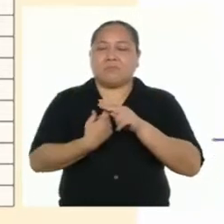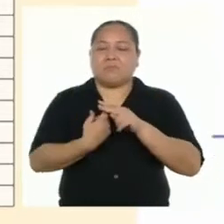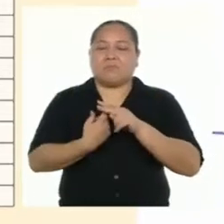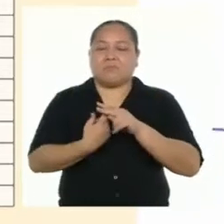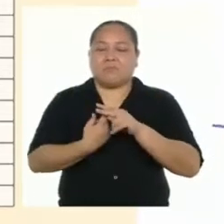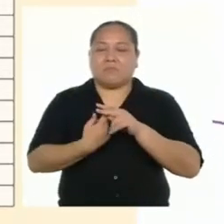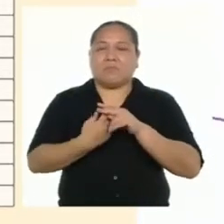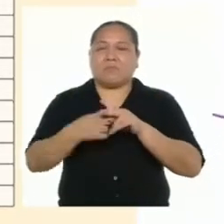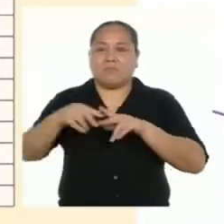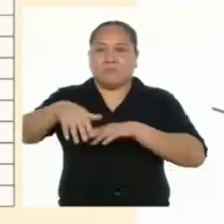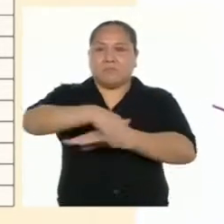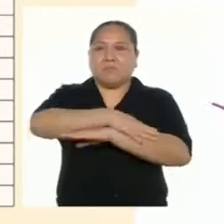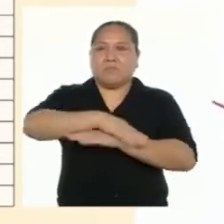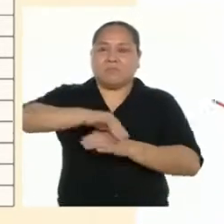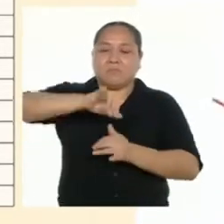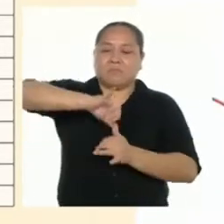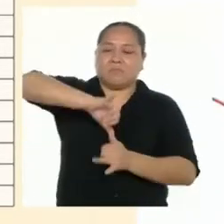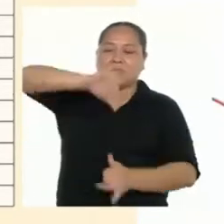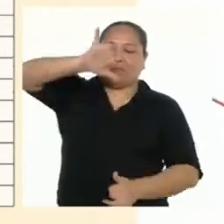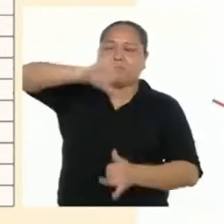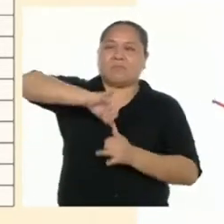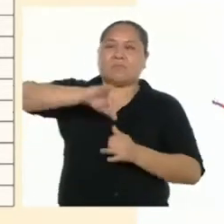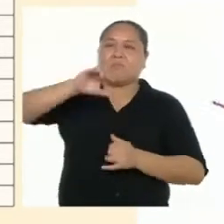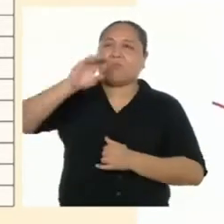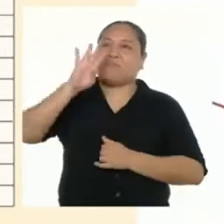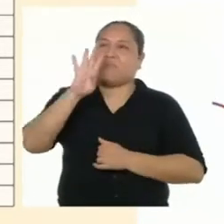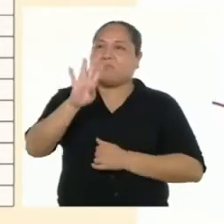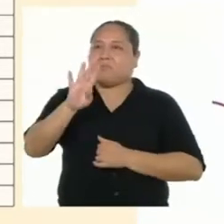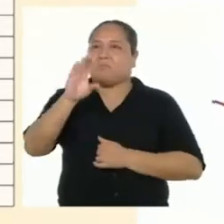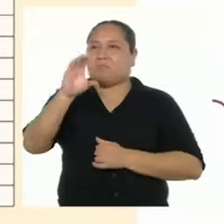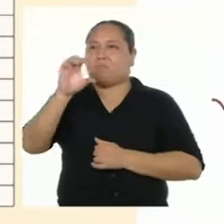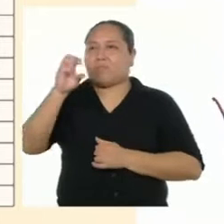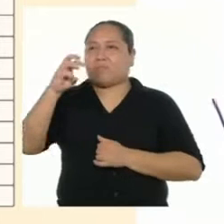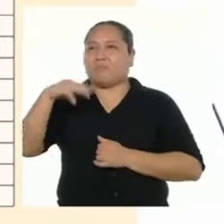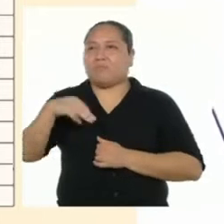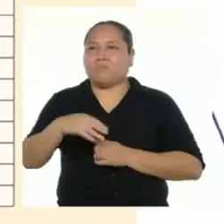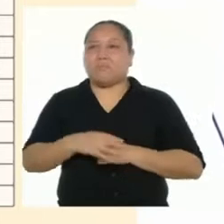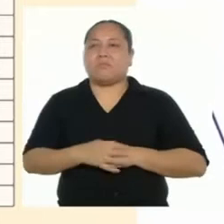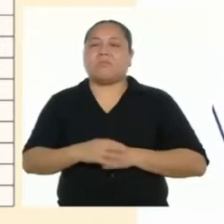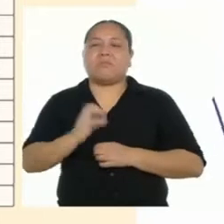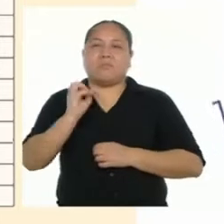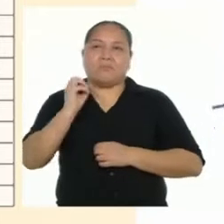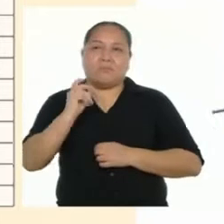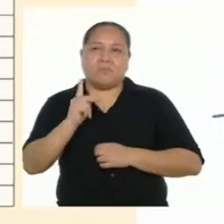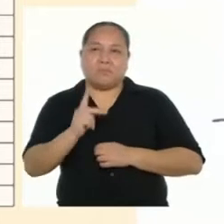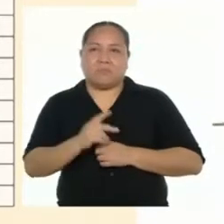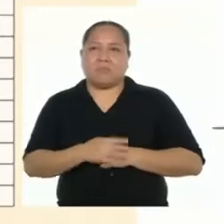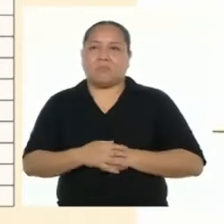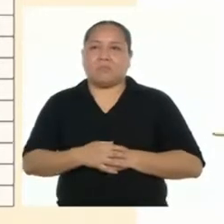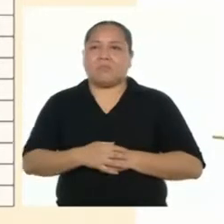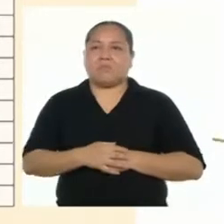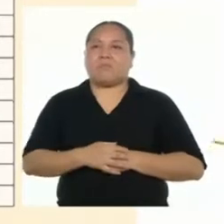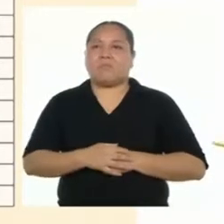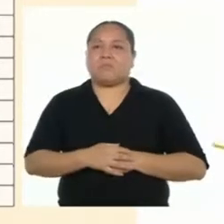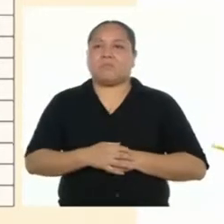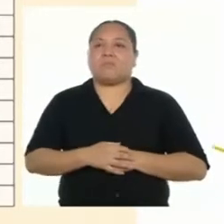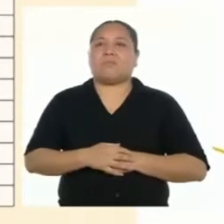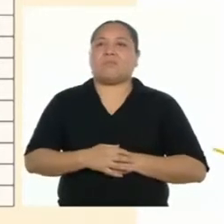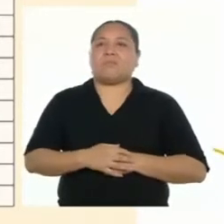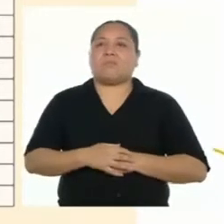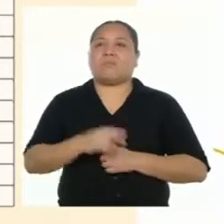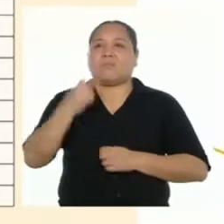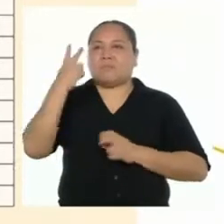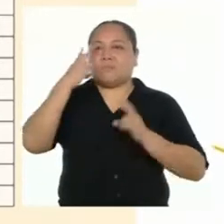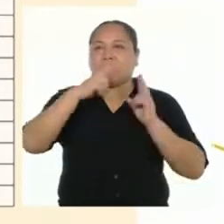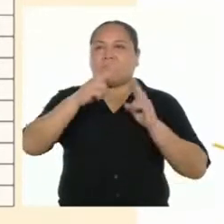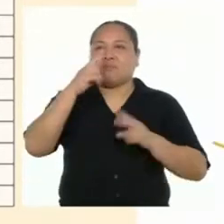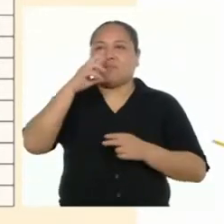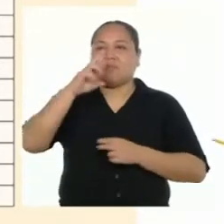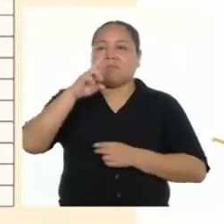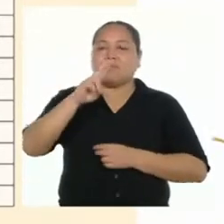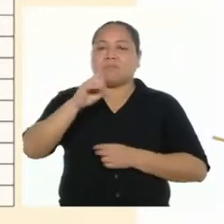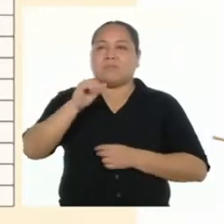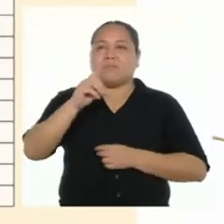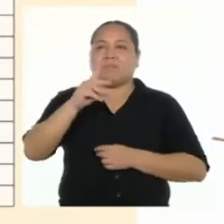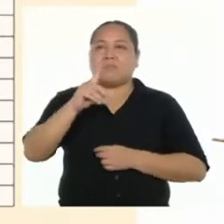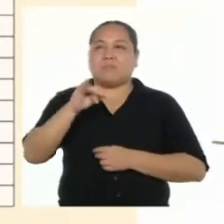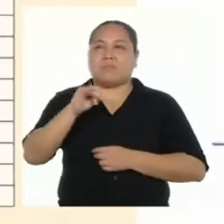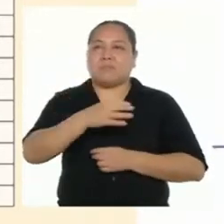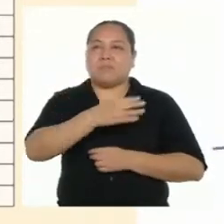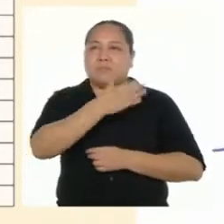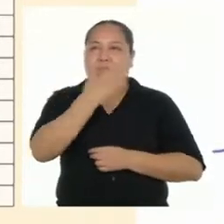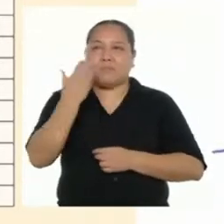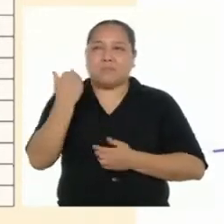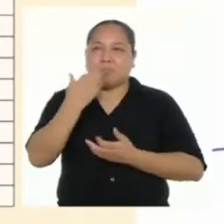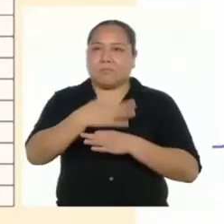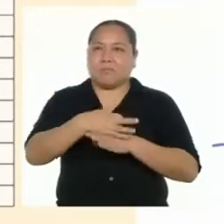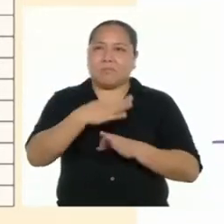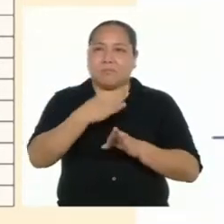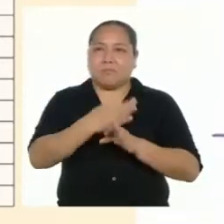midamos su altura. ¿Cuánto es? 4 centímetros, profesor. De acuerdo. Ahora veamos el radio. La mejor